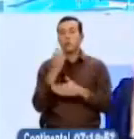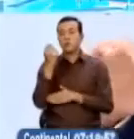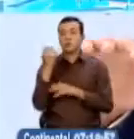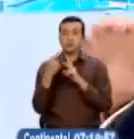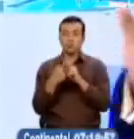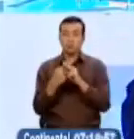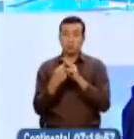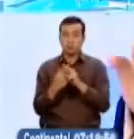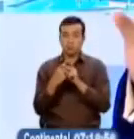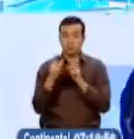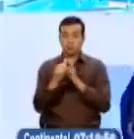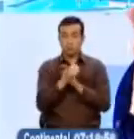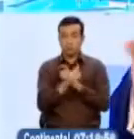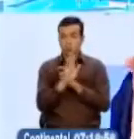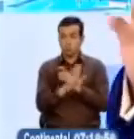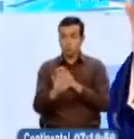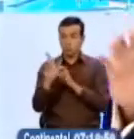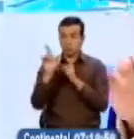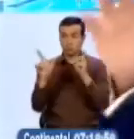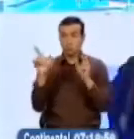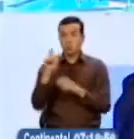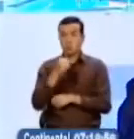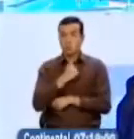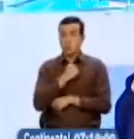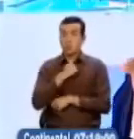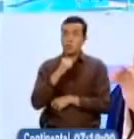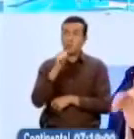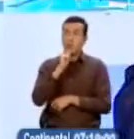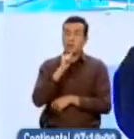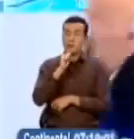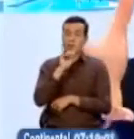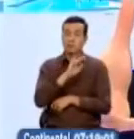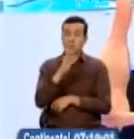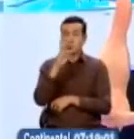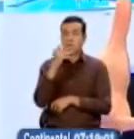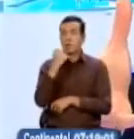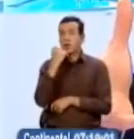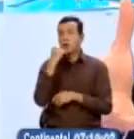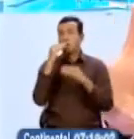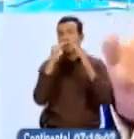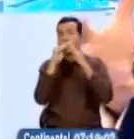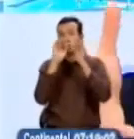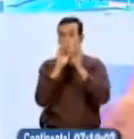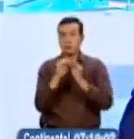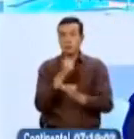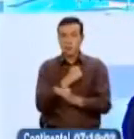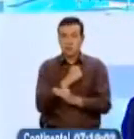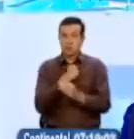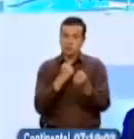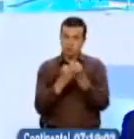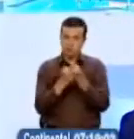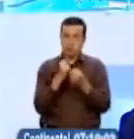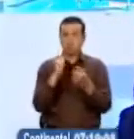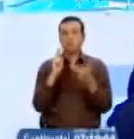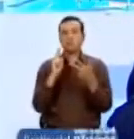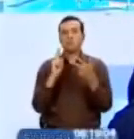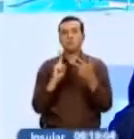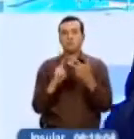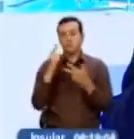preferente para aquellos que propietarios privados que quieren arreglar una casa que es patrimonial que